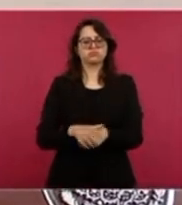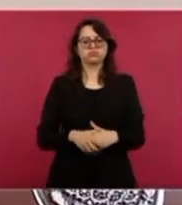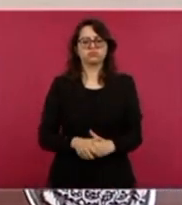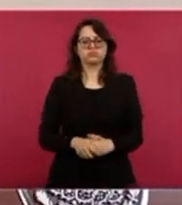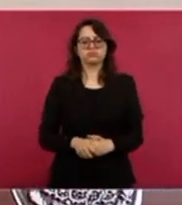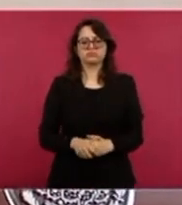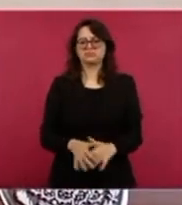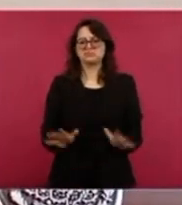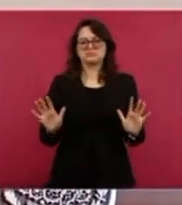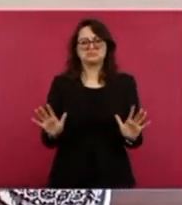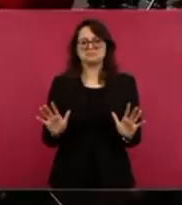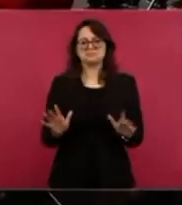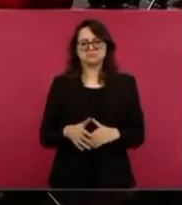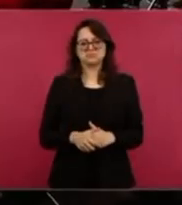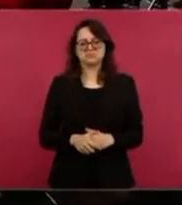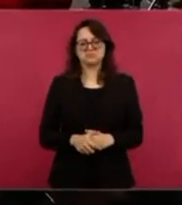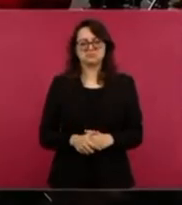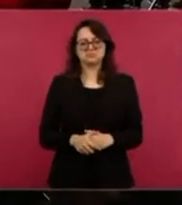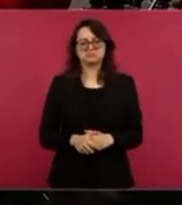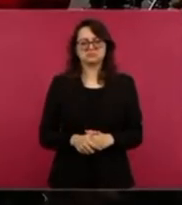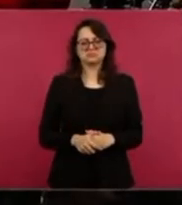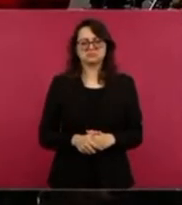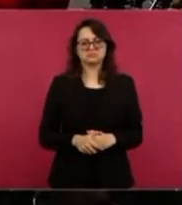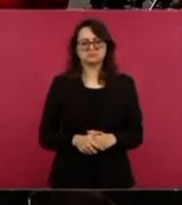cualquiera es de que las solo está Abdala, que están